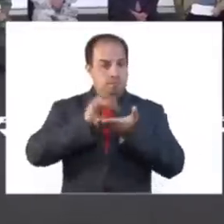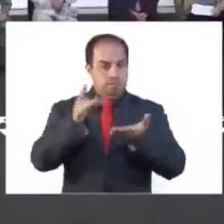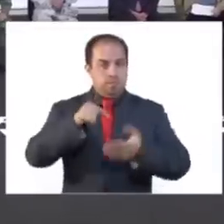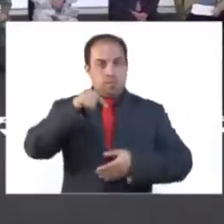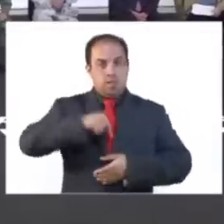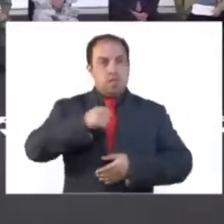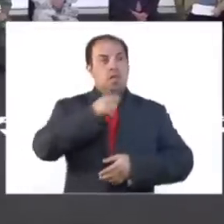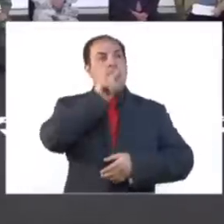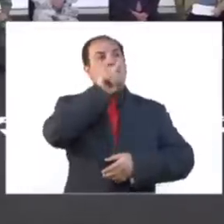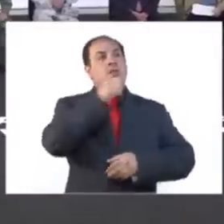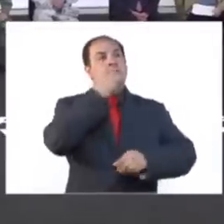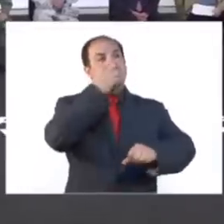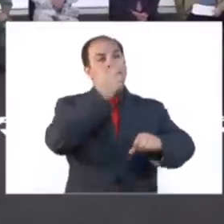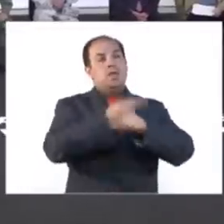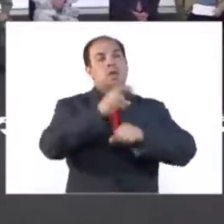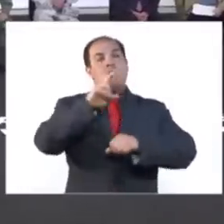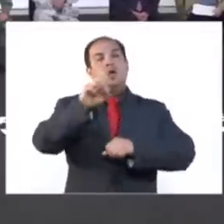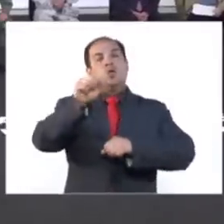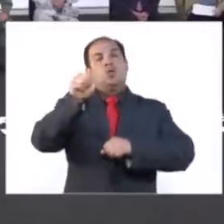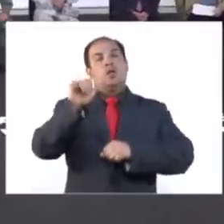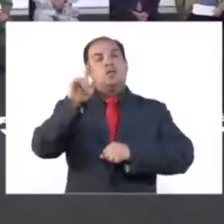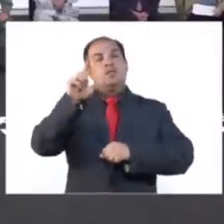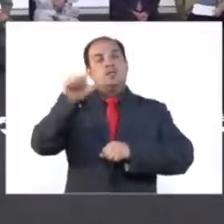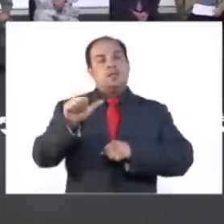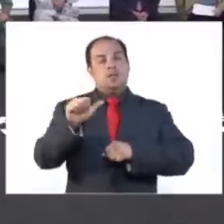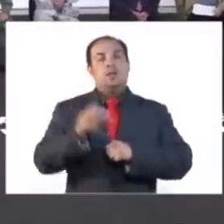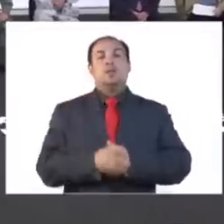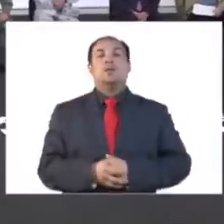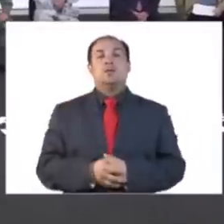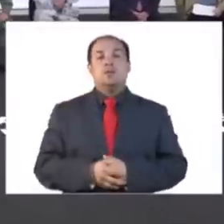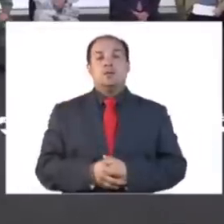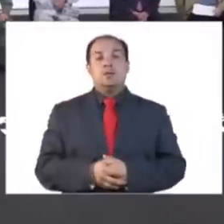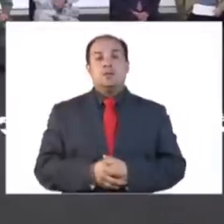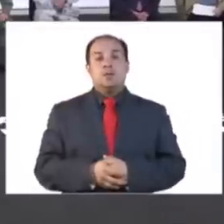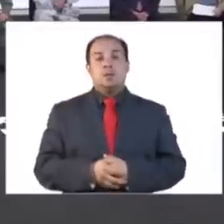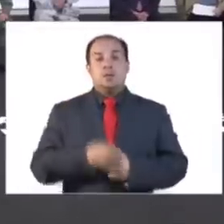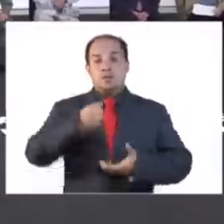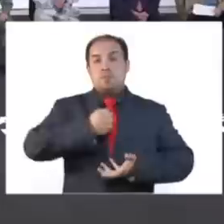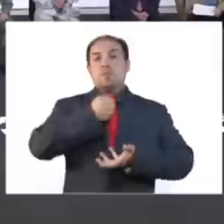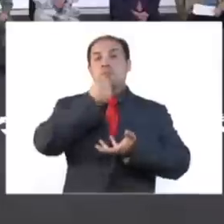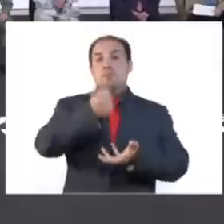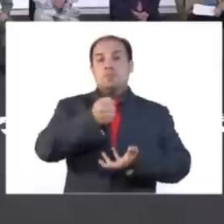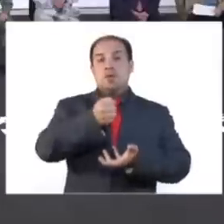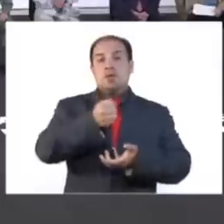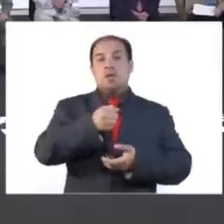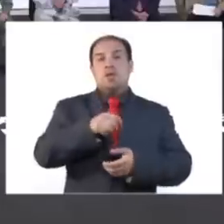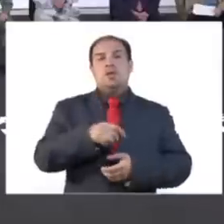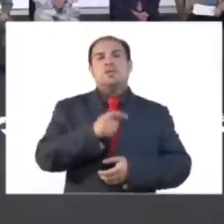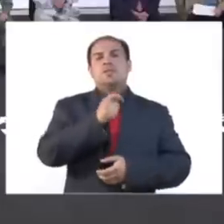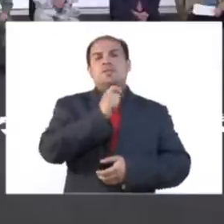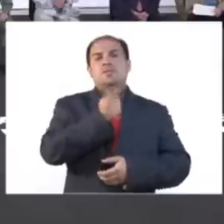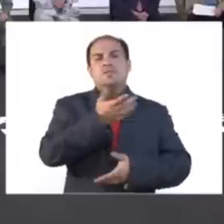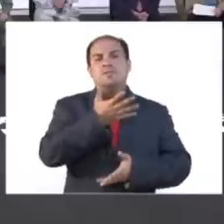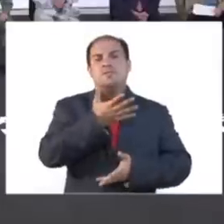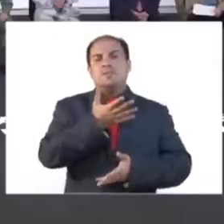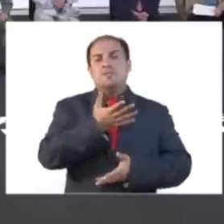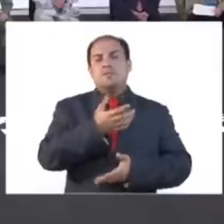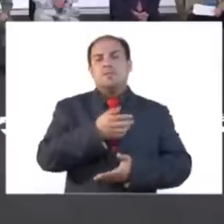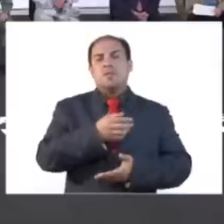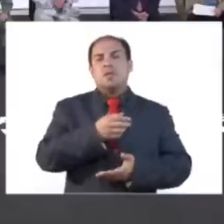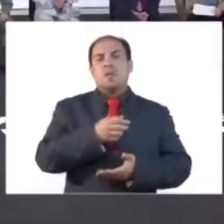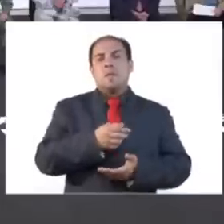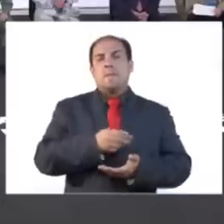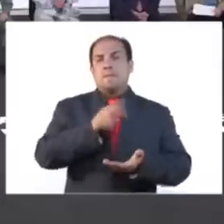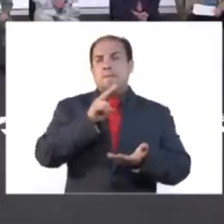a la secretaria Rosa Isela Rodríguez, porque este recurso fue parte del FAS, de los recursos federales